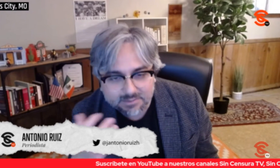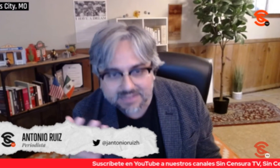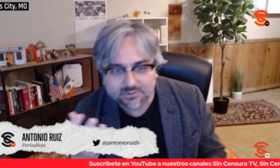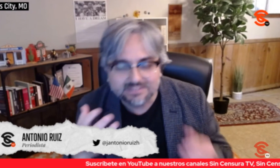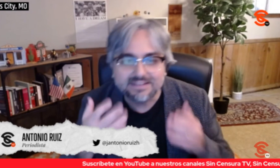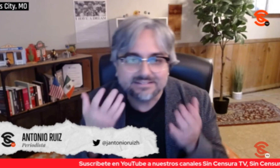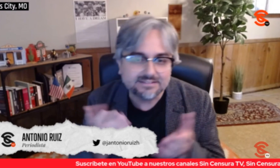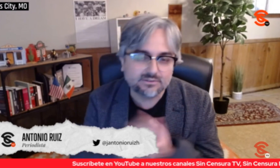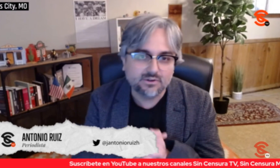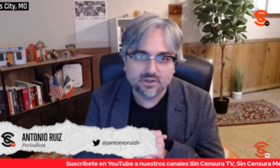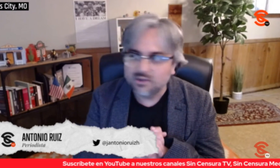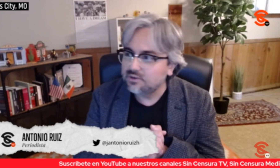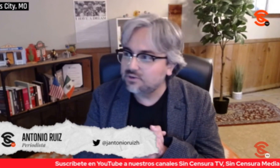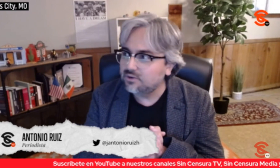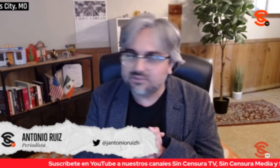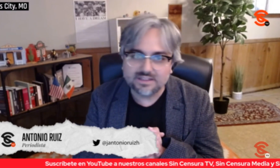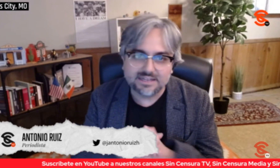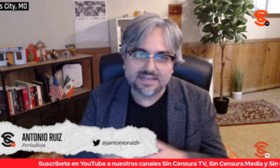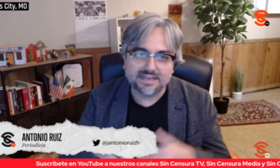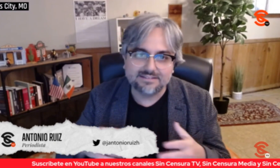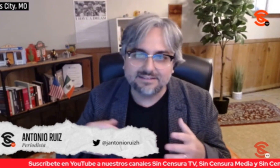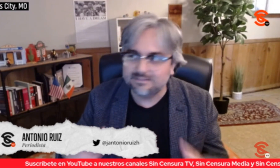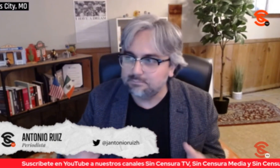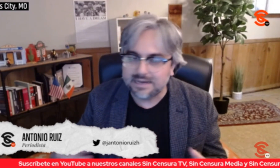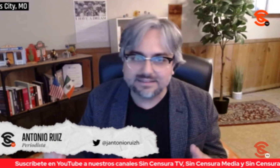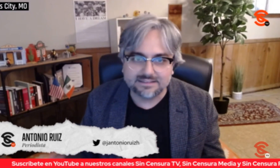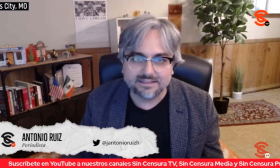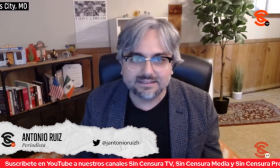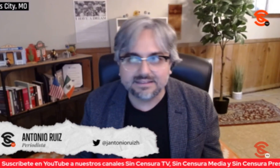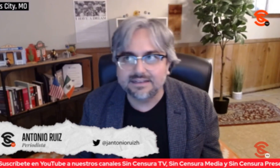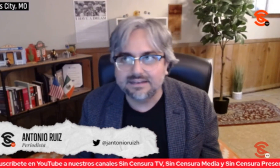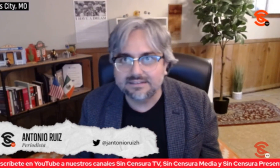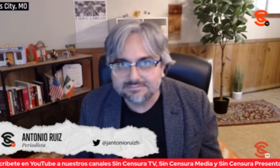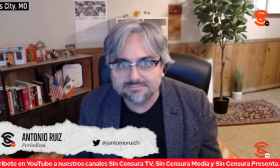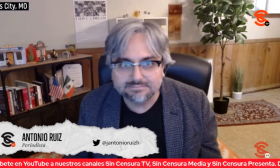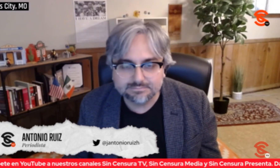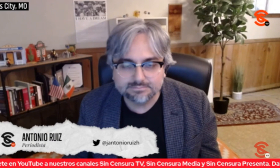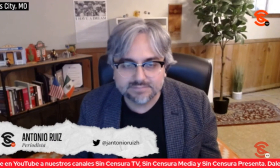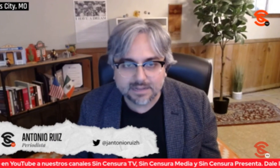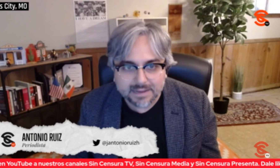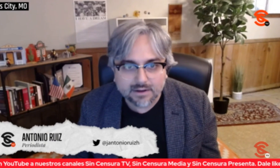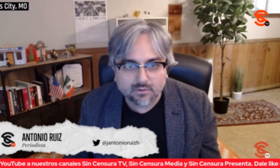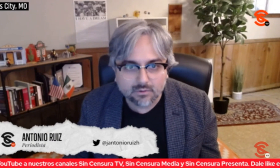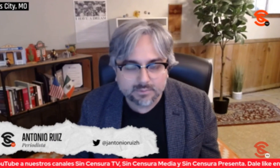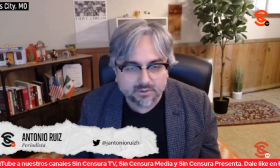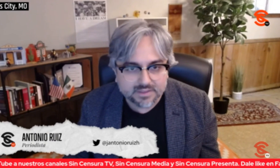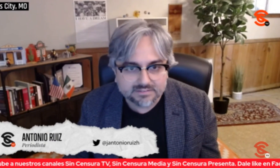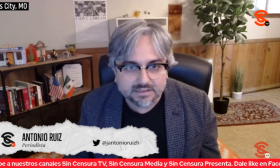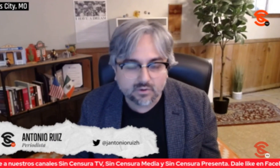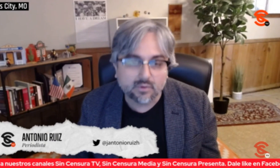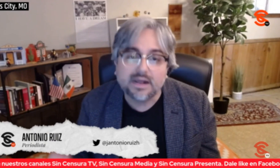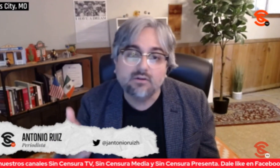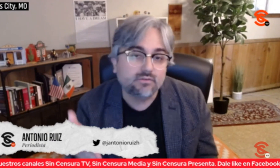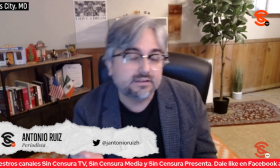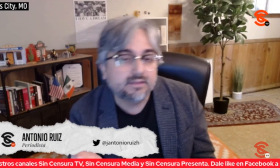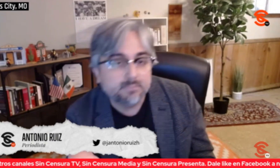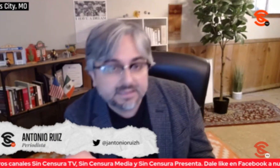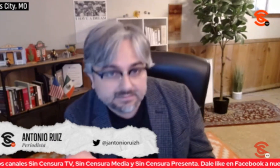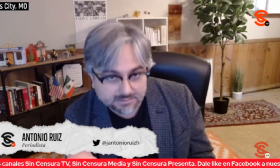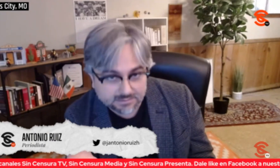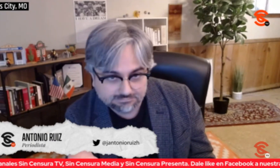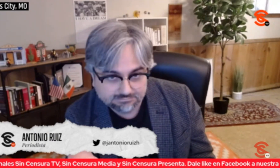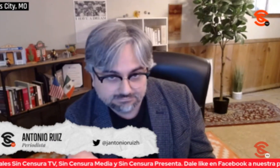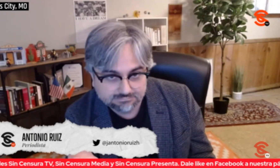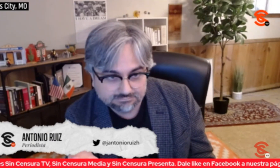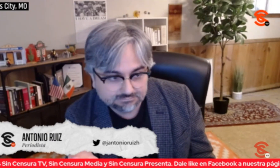Especulaciones y recriminaciones que, insisto, no tendrían que ser parte del trabajo periodístico en una conferencia